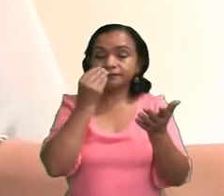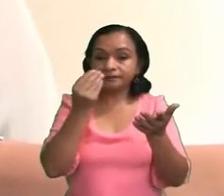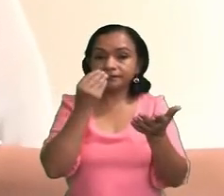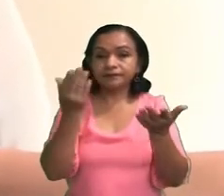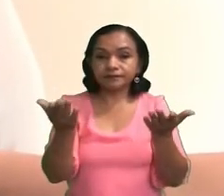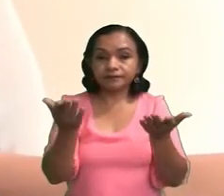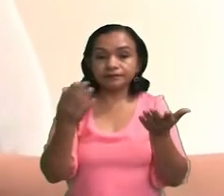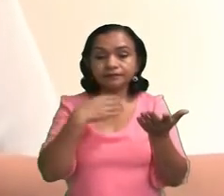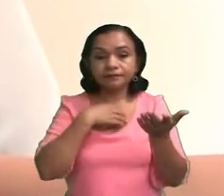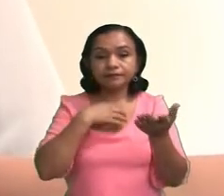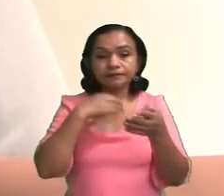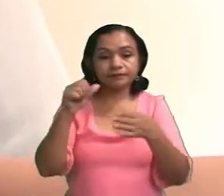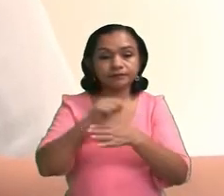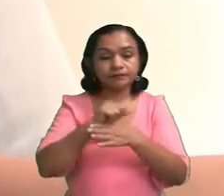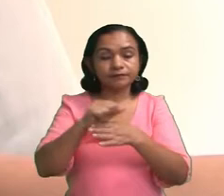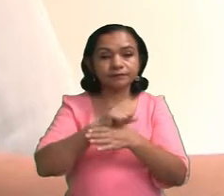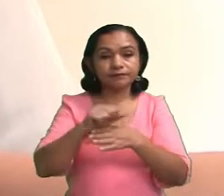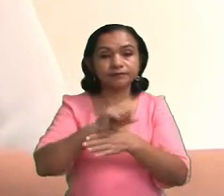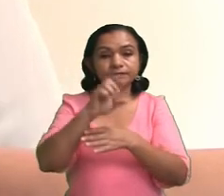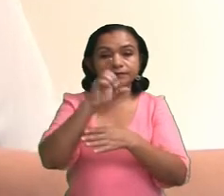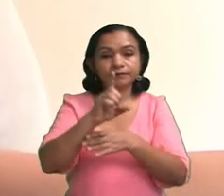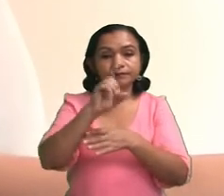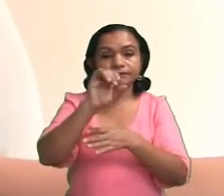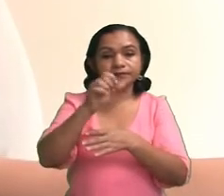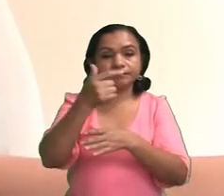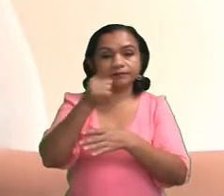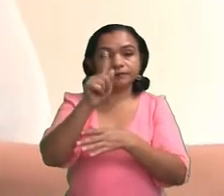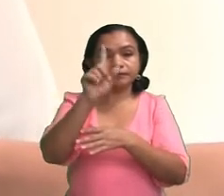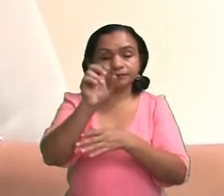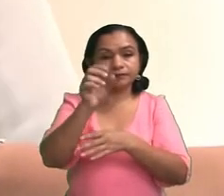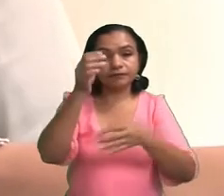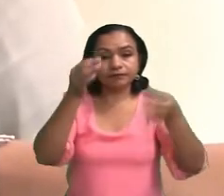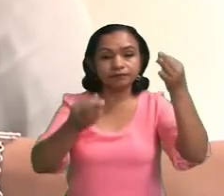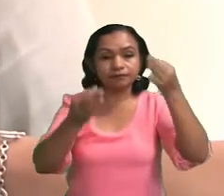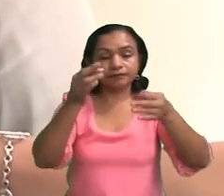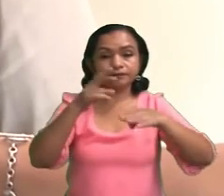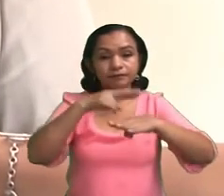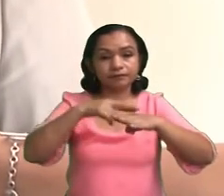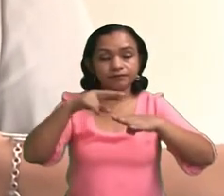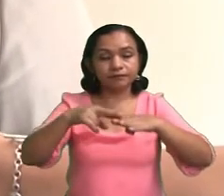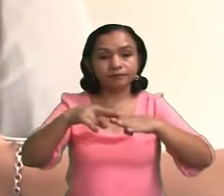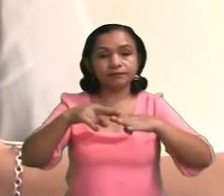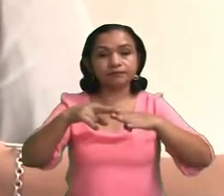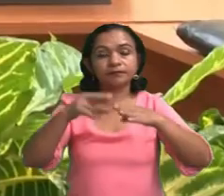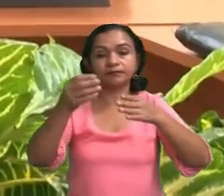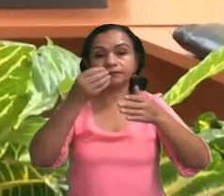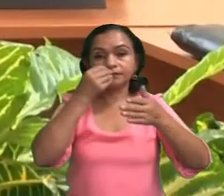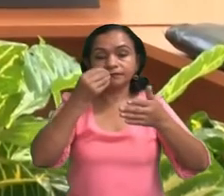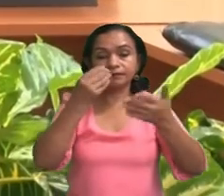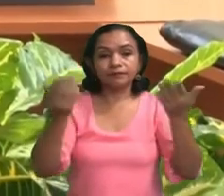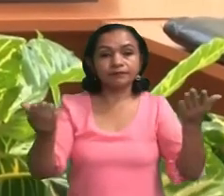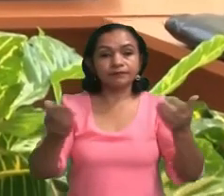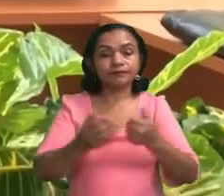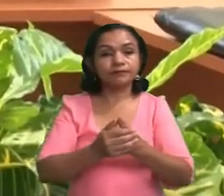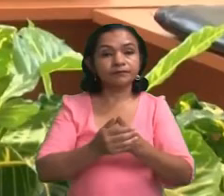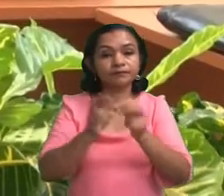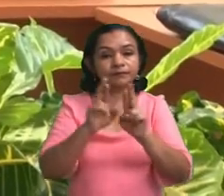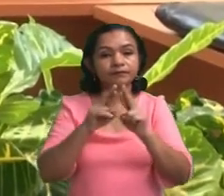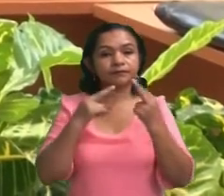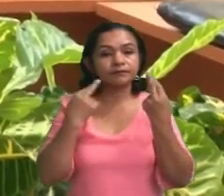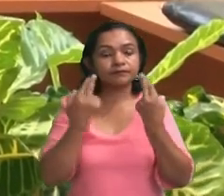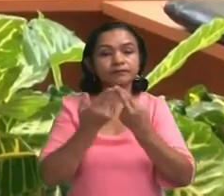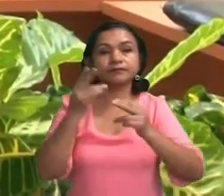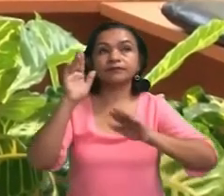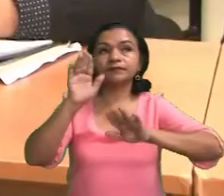el propio ejercicio del digesto sobre la normativa jurídica en soberanía y seguridad alimentaria. En el encuentro